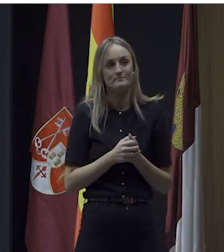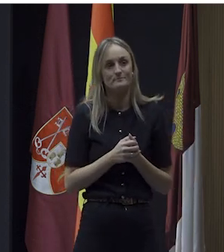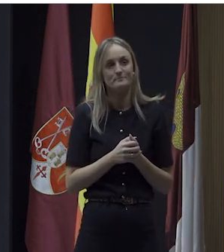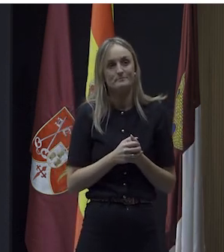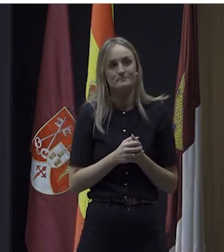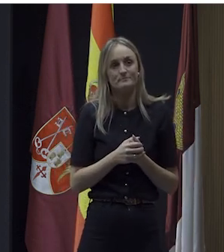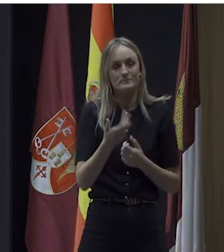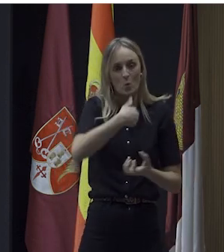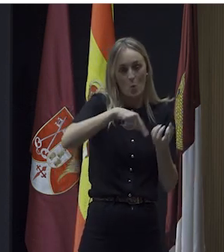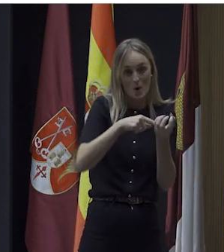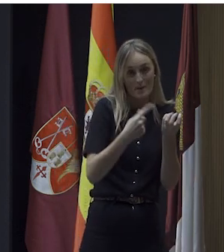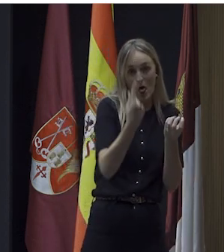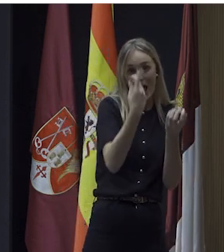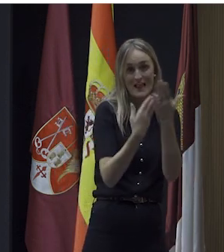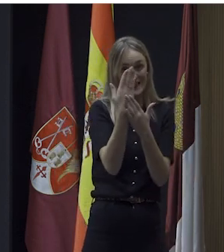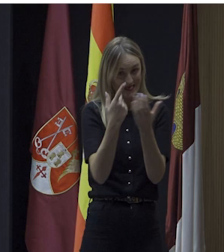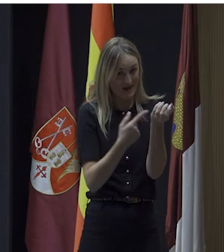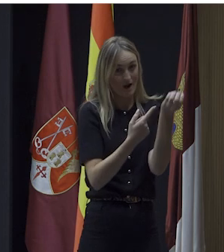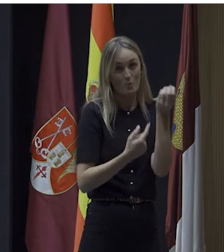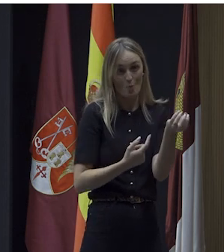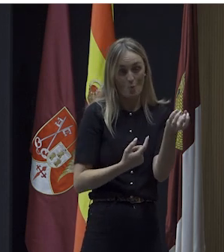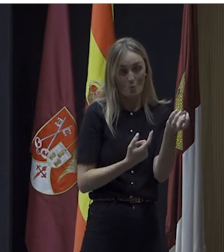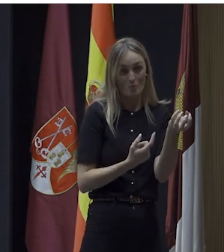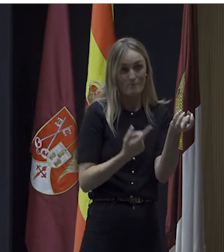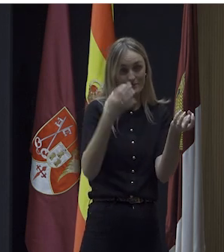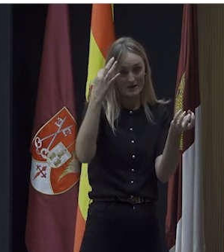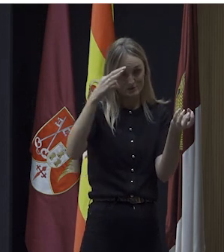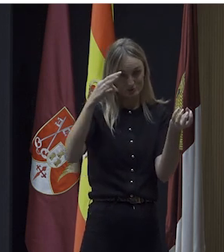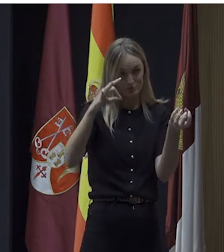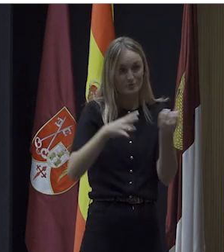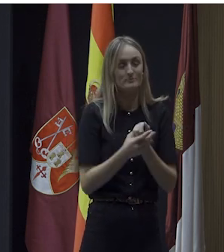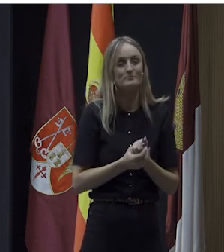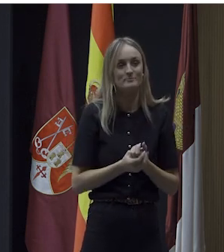En una mano al día, ¿no? Al día, Julio, ¿al día? Al día.